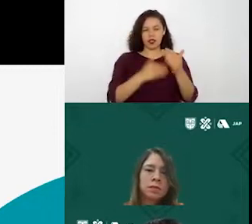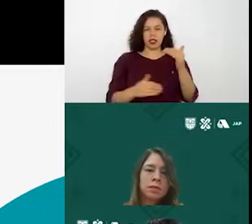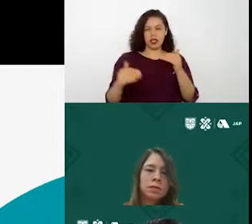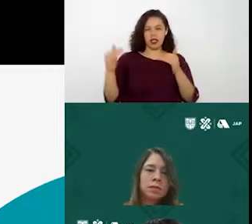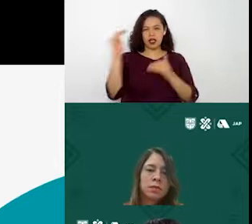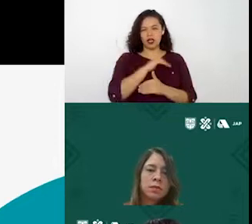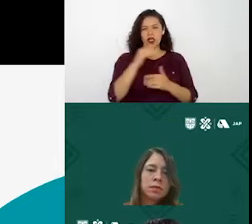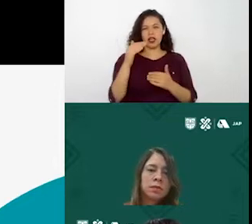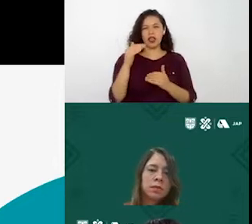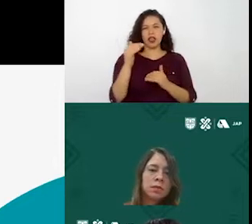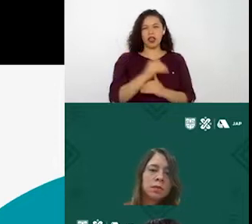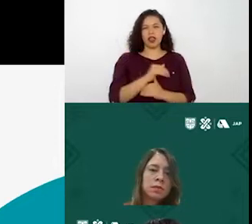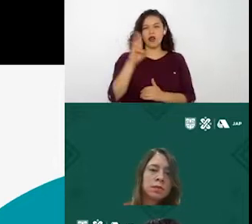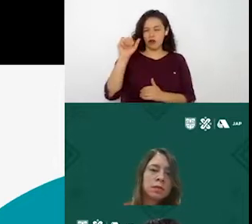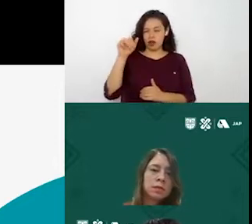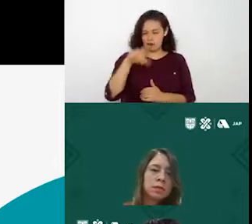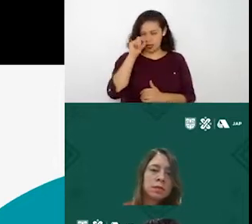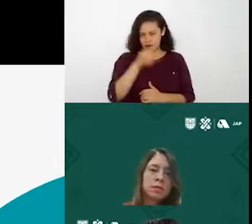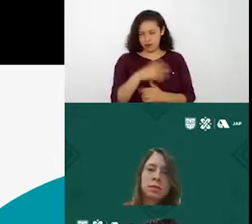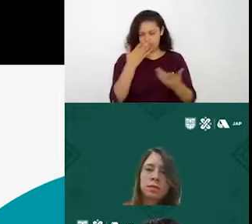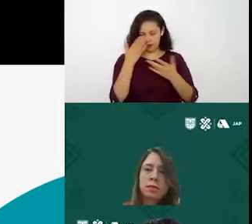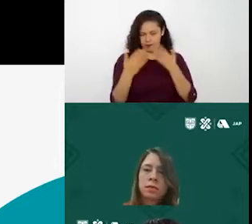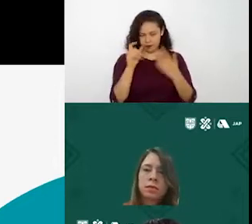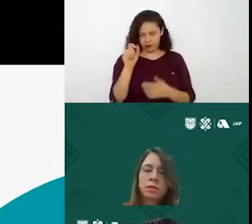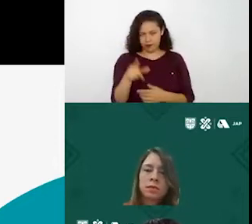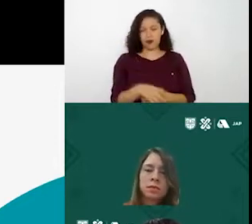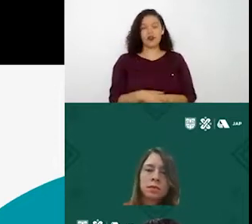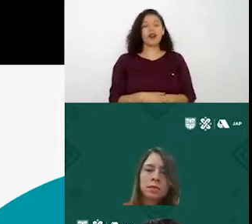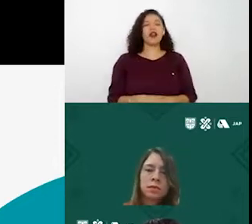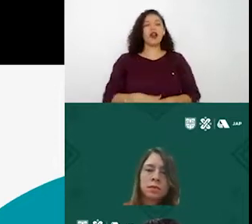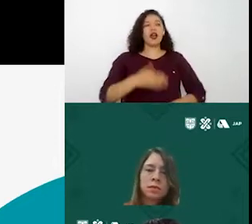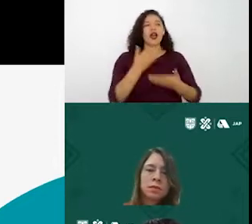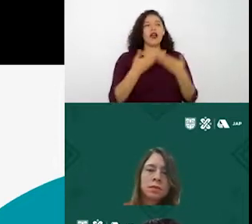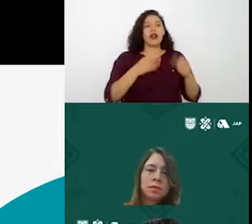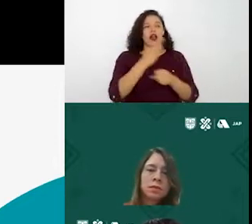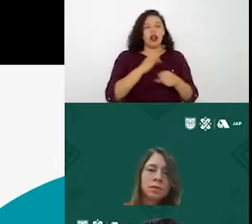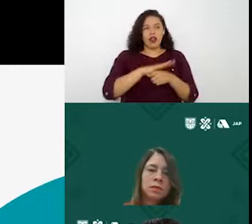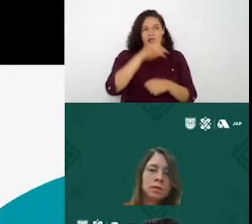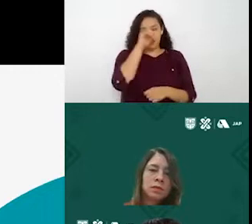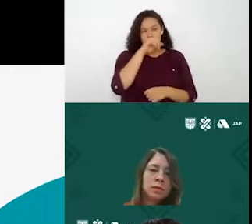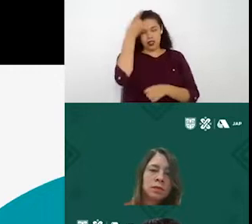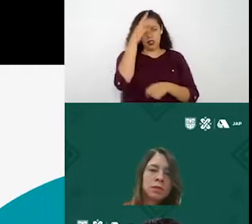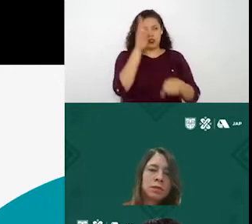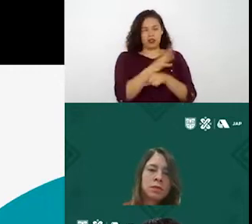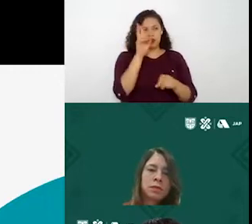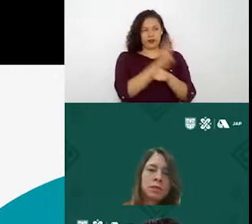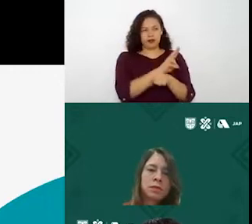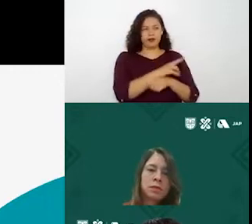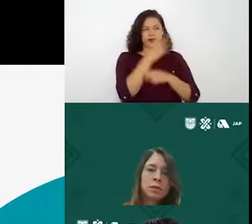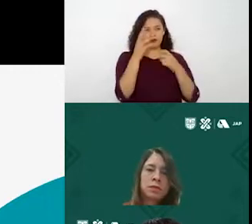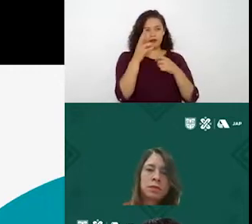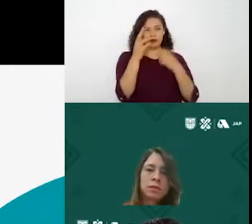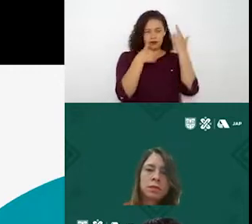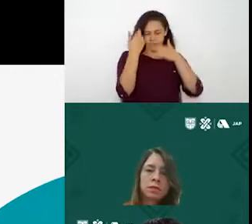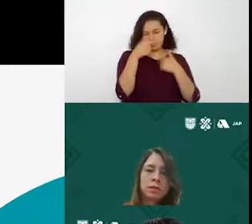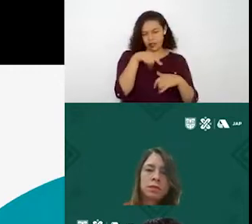Nacional Autónoma de México actualmente es asesora también en la dirección de análisis y supervisión de esta